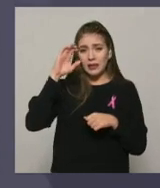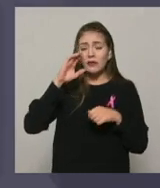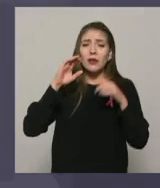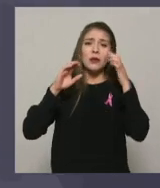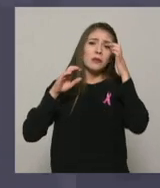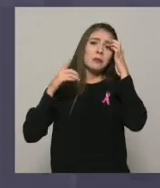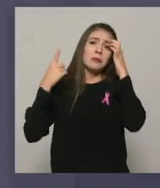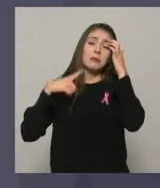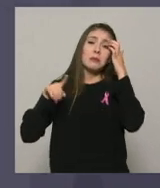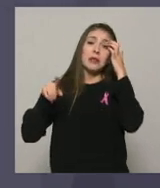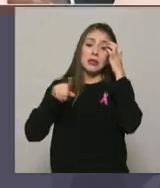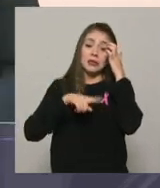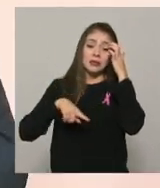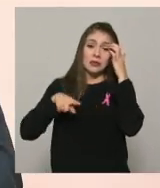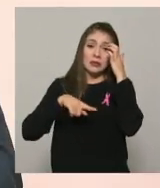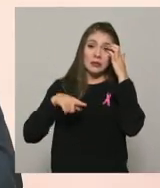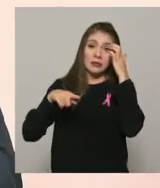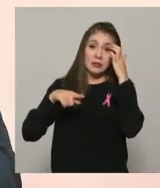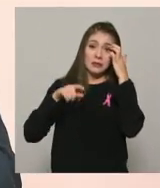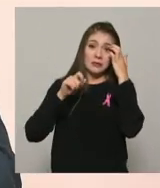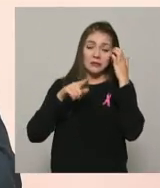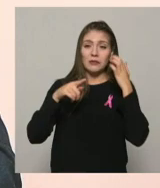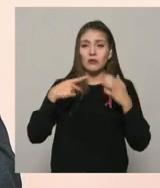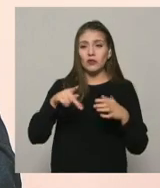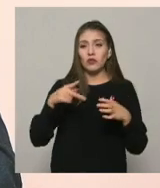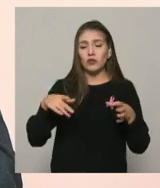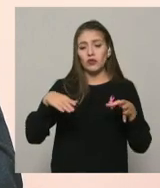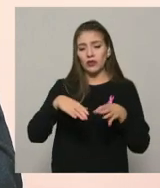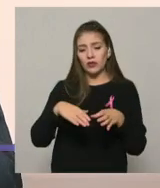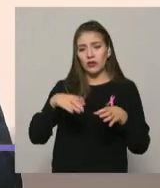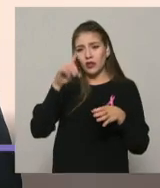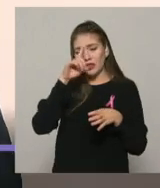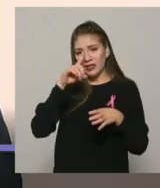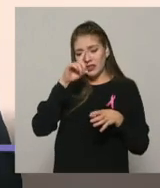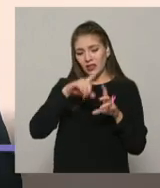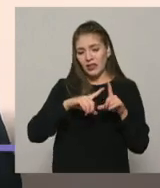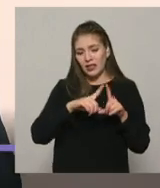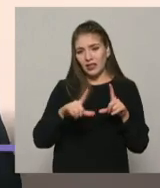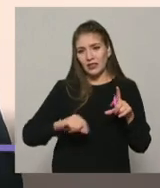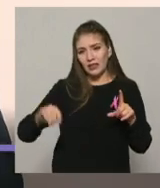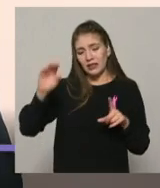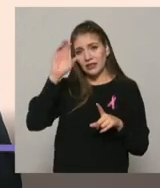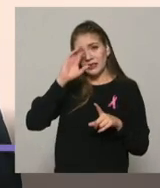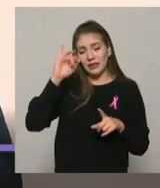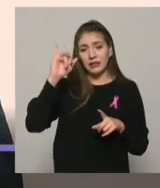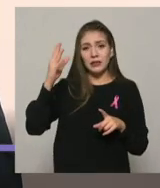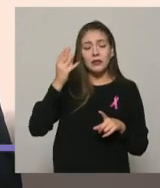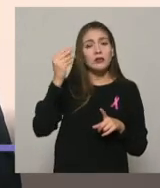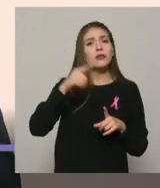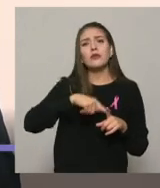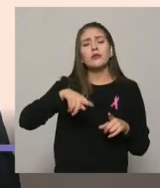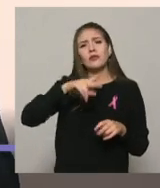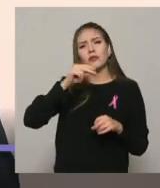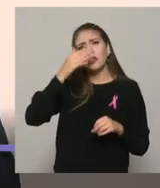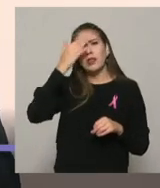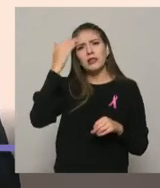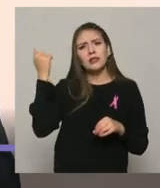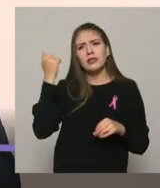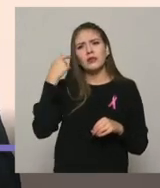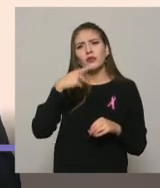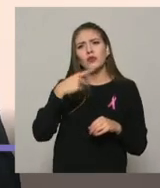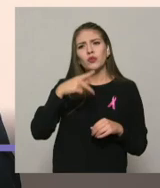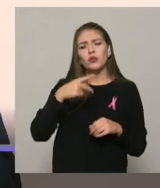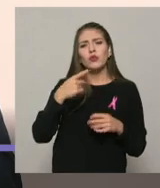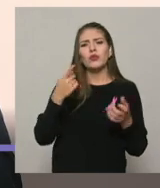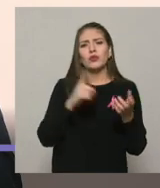muchas personas que están al frente del Consejo Nacional de Ciencia y Tecnología no saben y no conocen el sistema científico